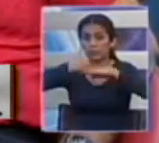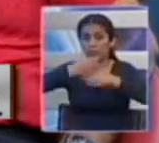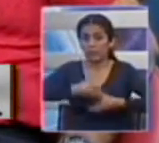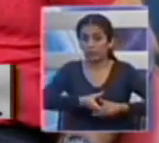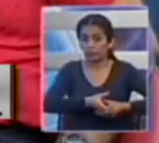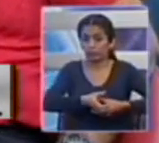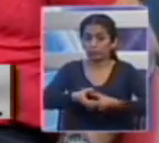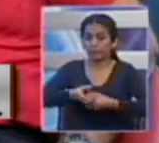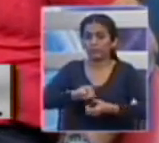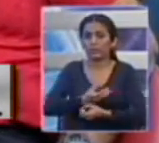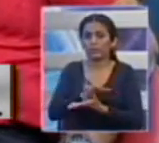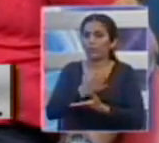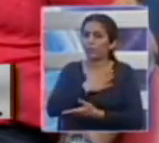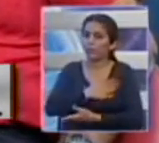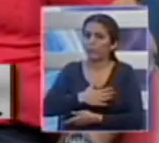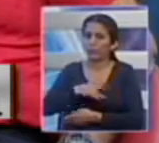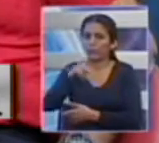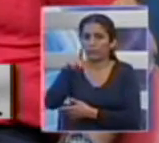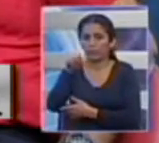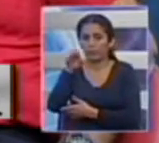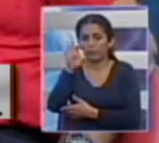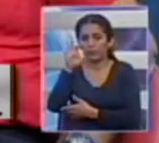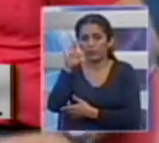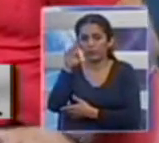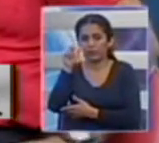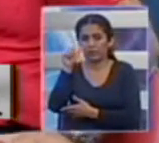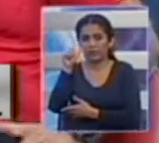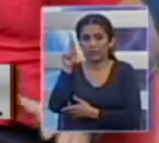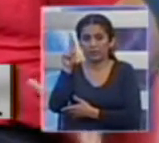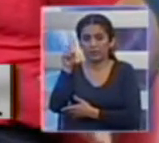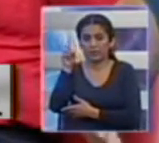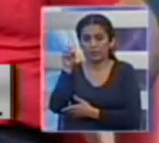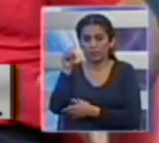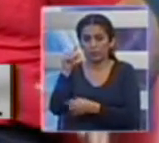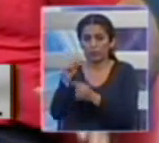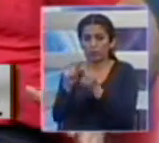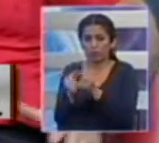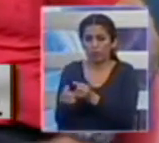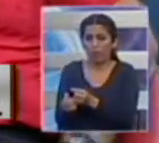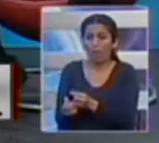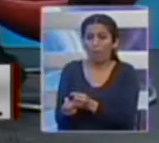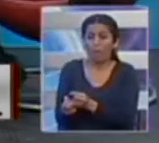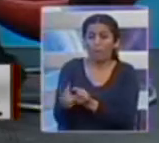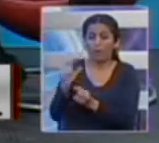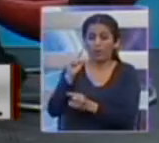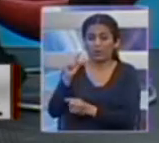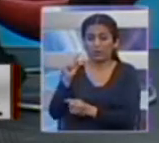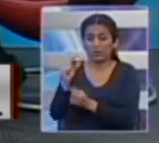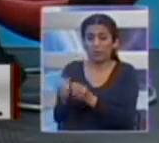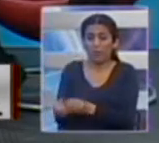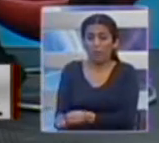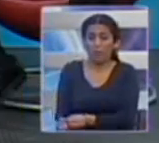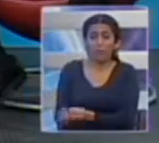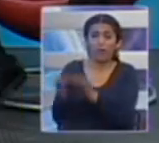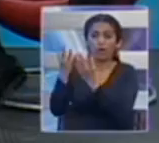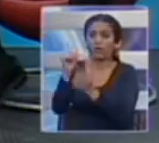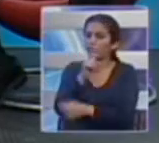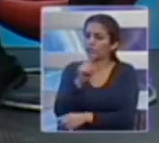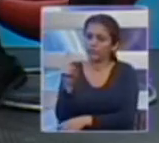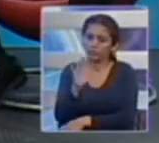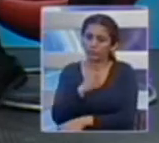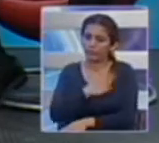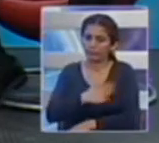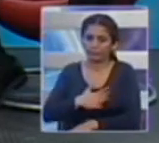es no uso de petardos y recomendable el no quema de año viejo, ¿no? Uh-huh. Lastimosamente es